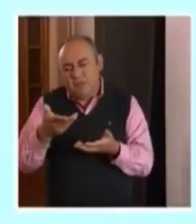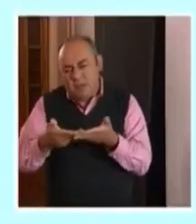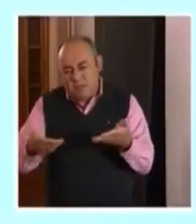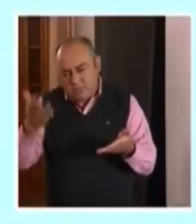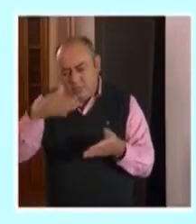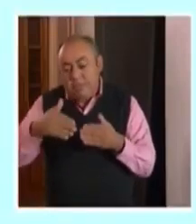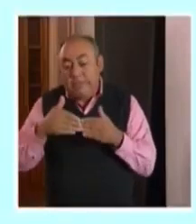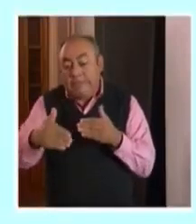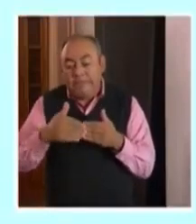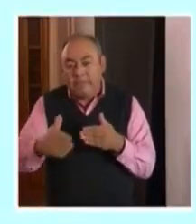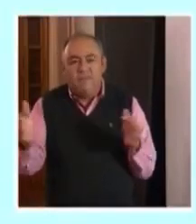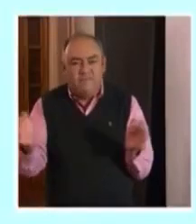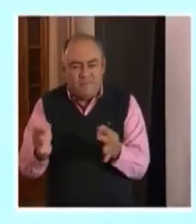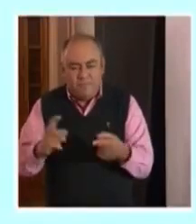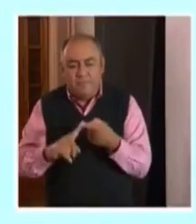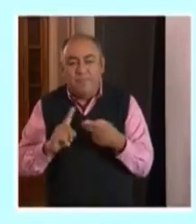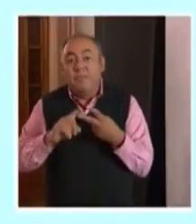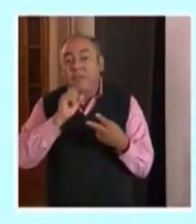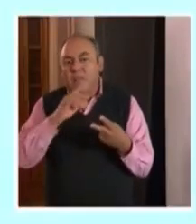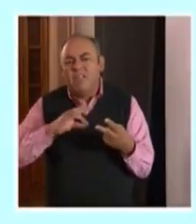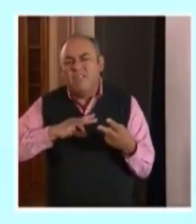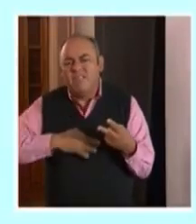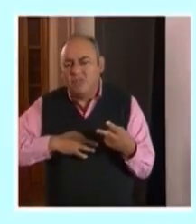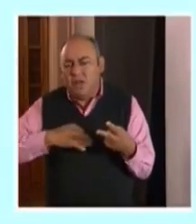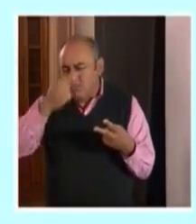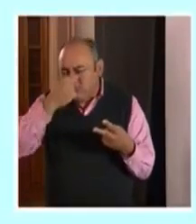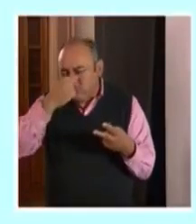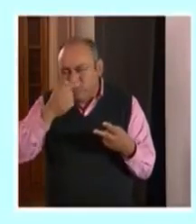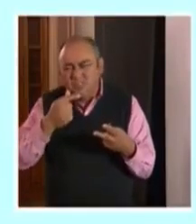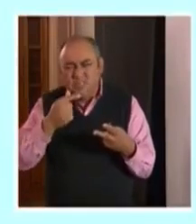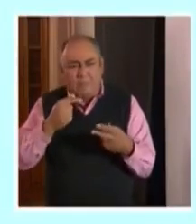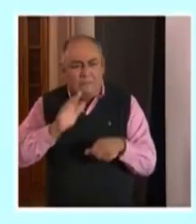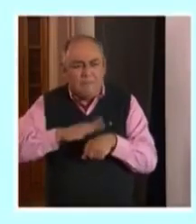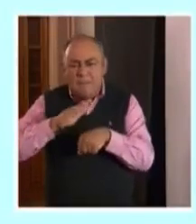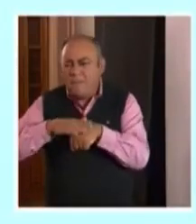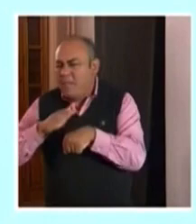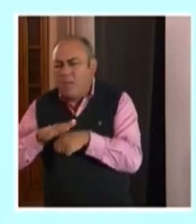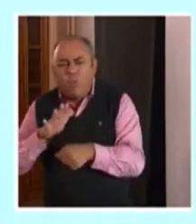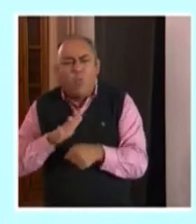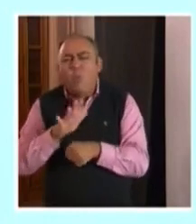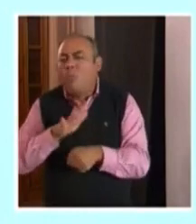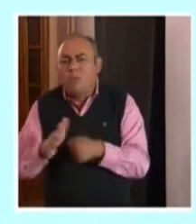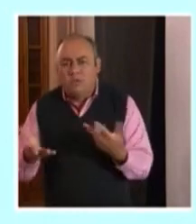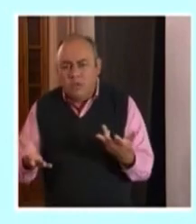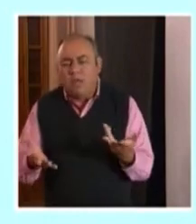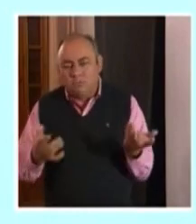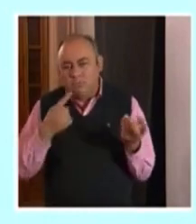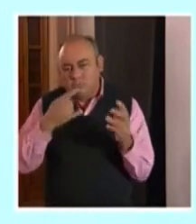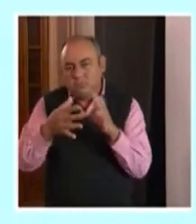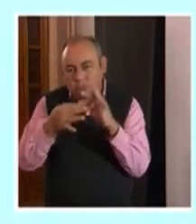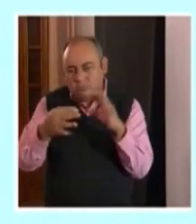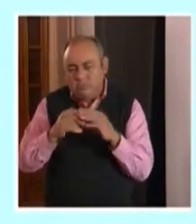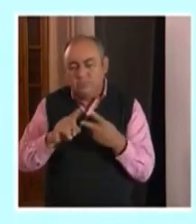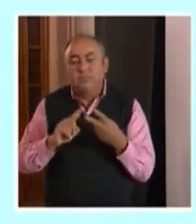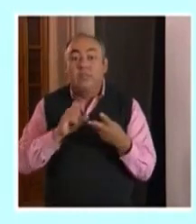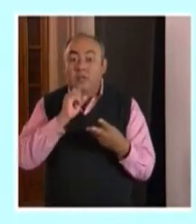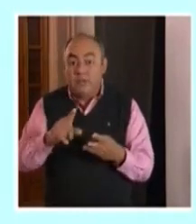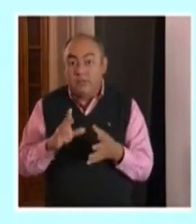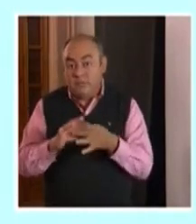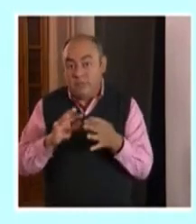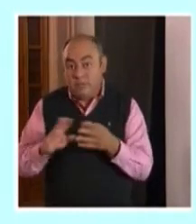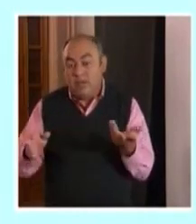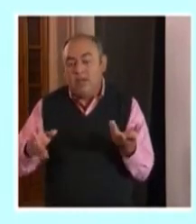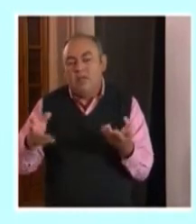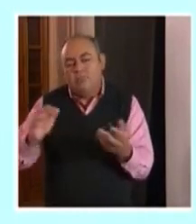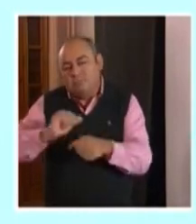la secretaría de salud de Nuevo León exhortó a los regiomontanos a seguir las medidas preventivas durante la temporada invernal